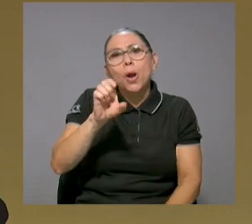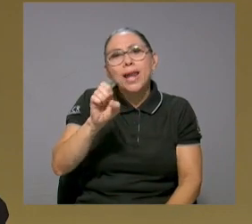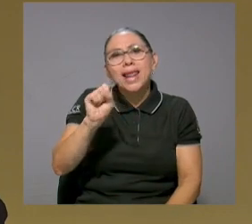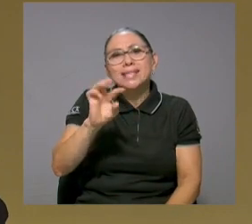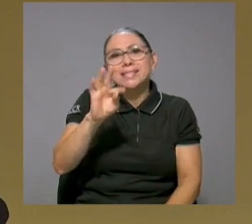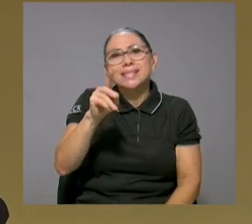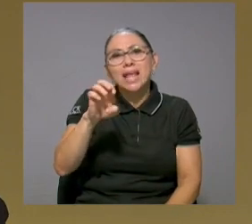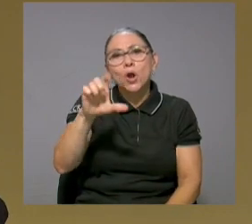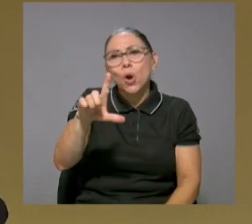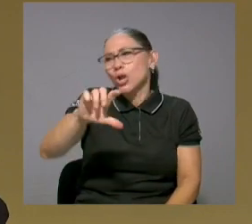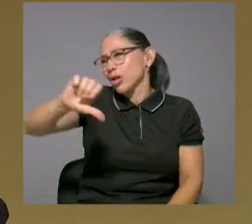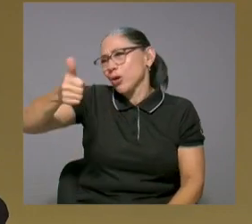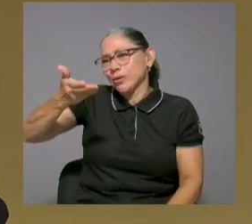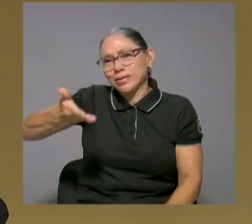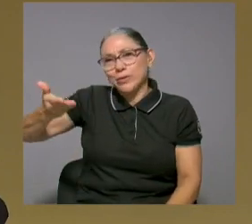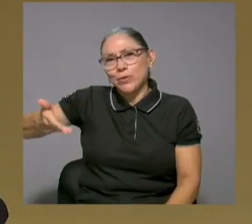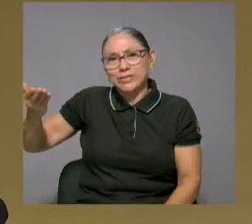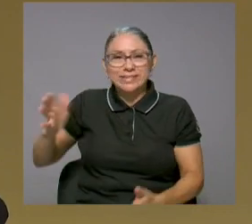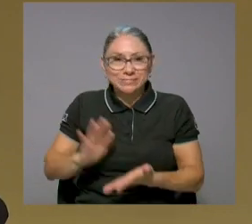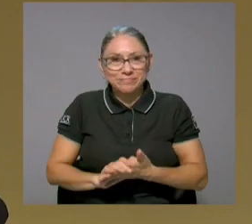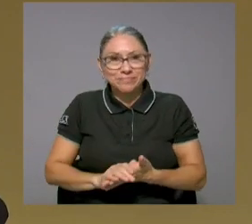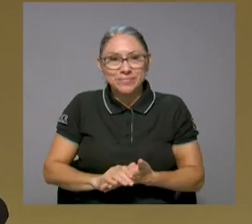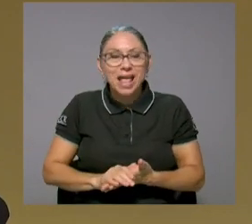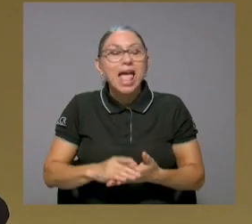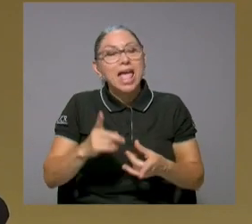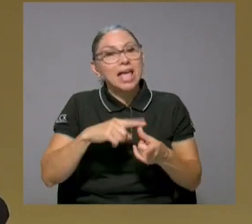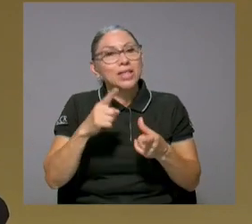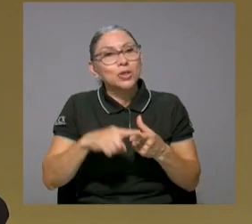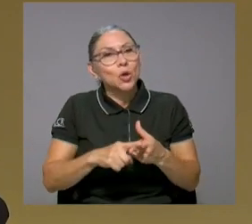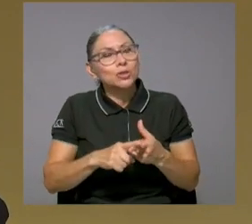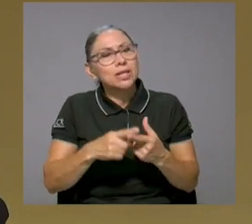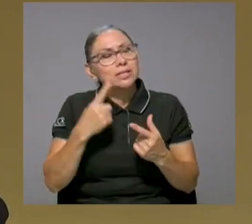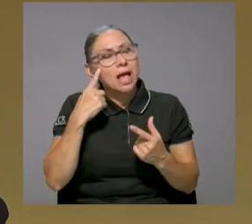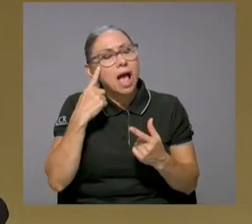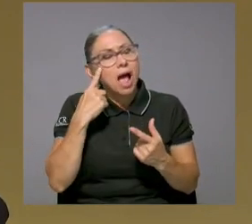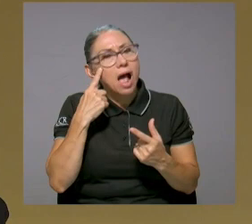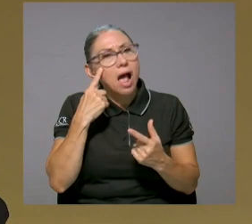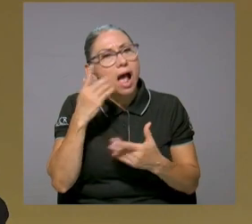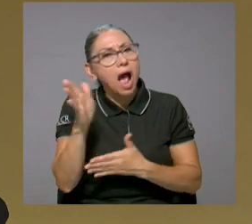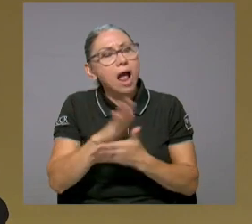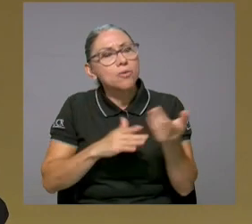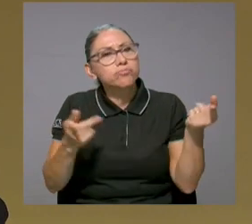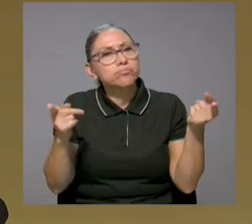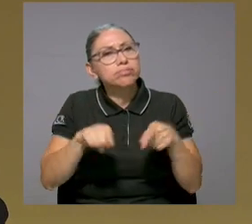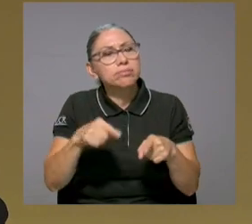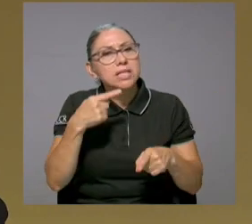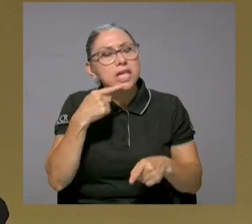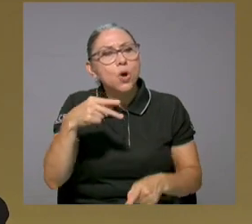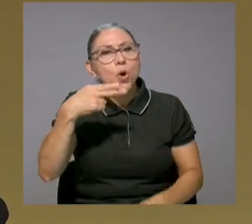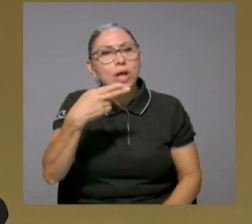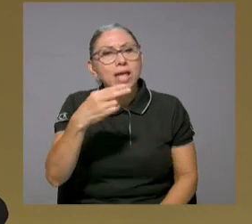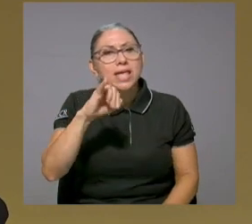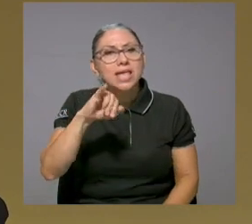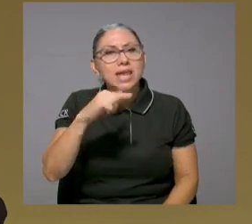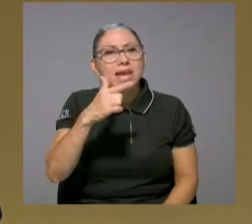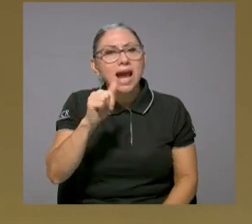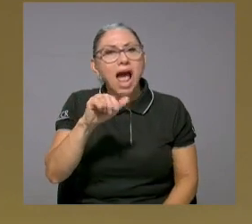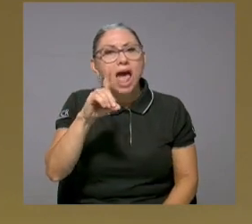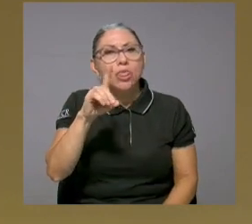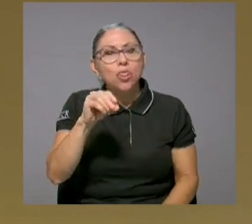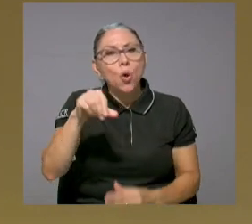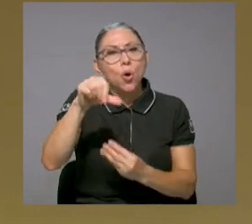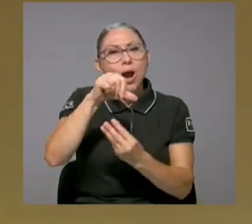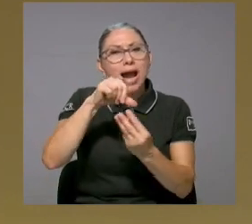dijo, o en parte de la literatura apareció el tema de hígado graso, y aparentemente